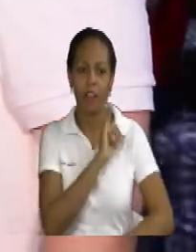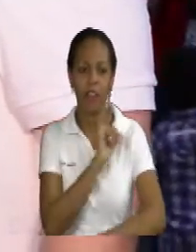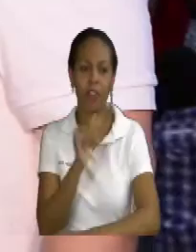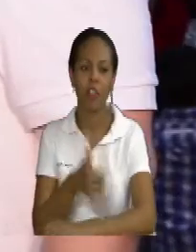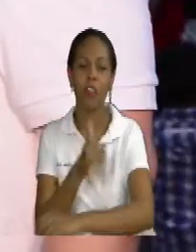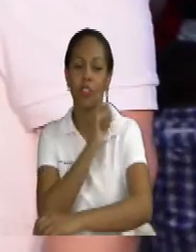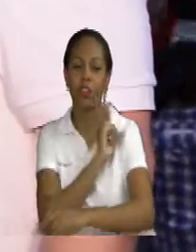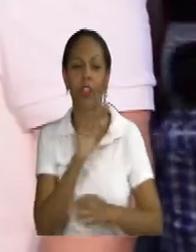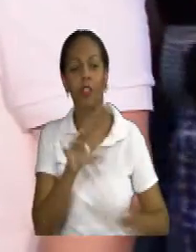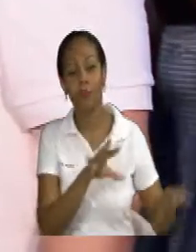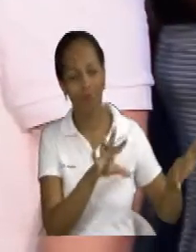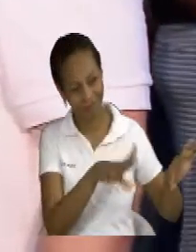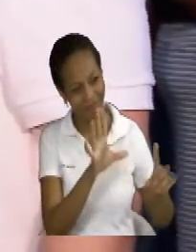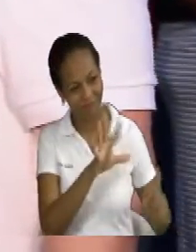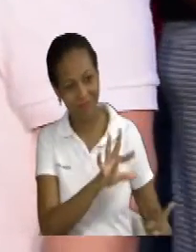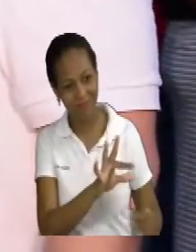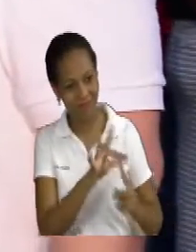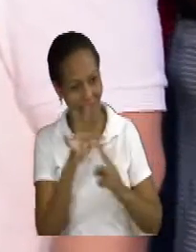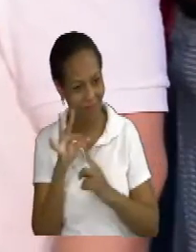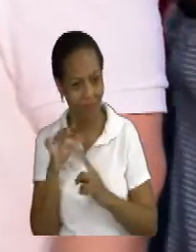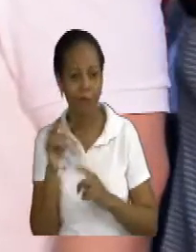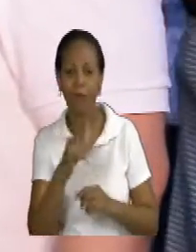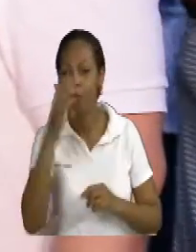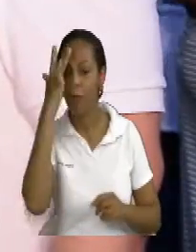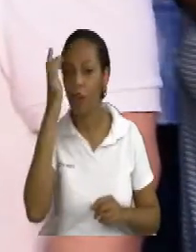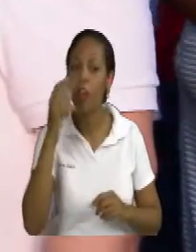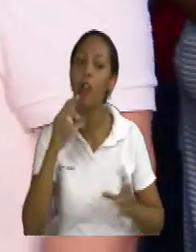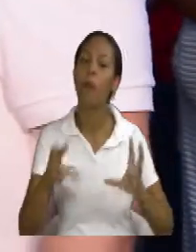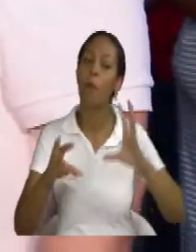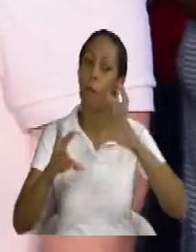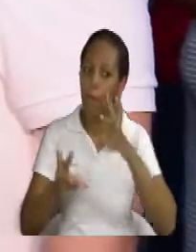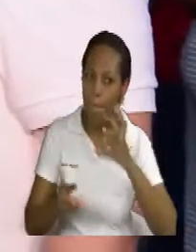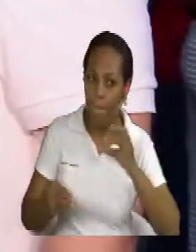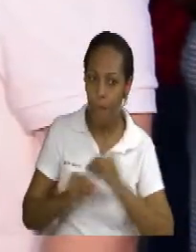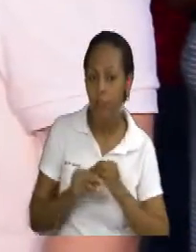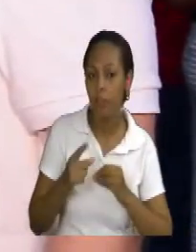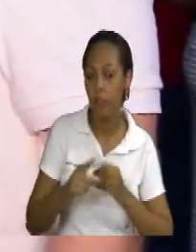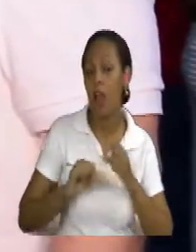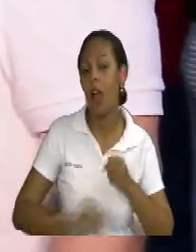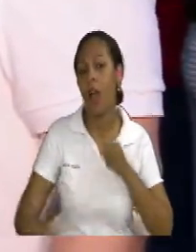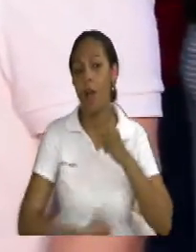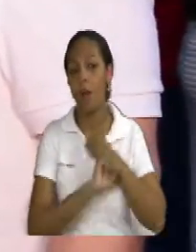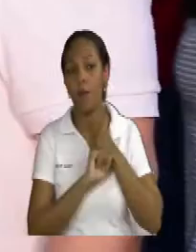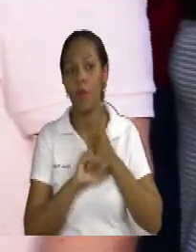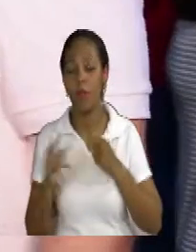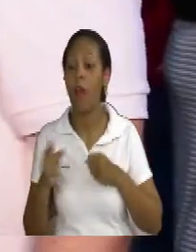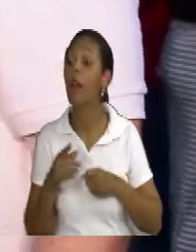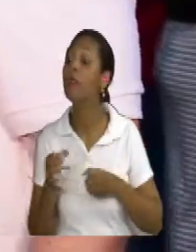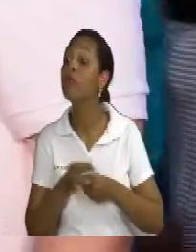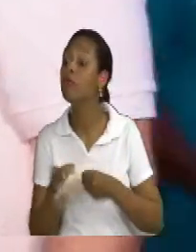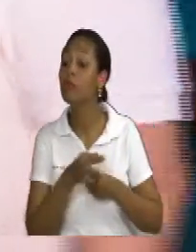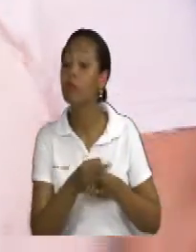volver? Si usted también es hijo adoptivo de esta hermosa tierra que nos da la oportunidad a todos para llegarle al Magdalena Medio.